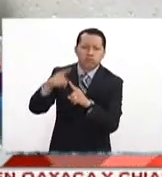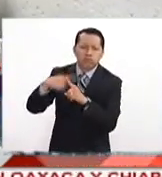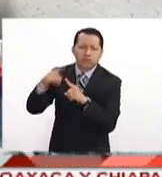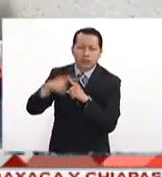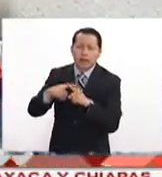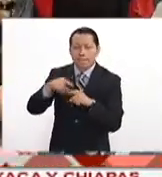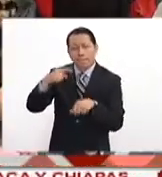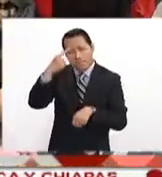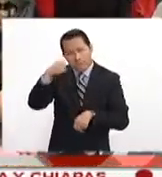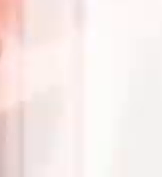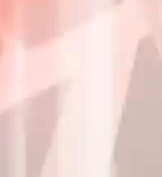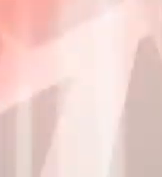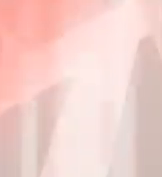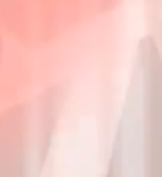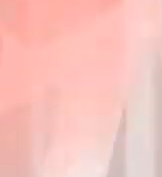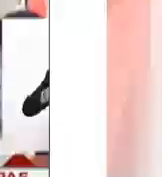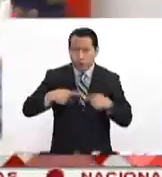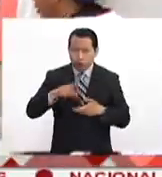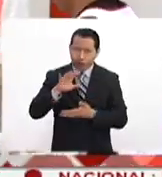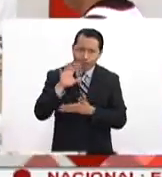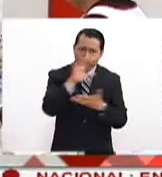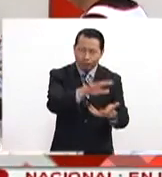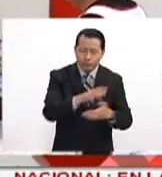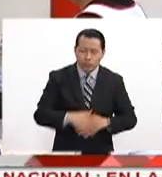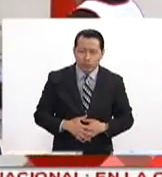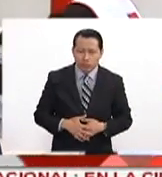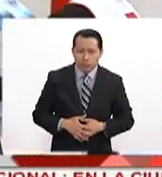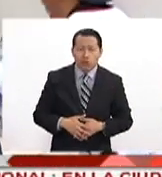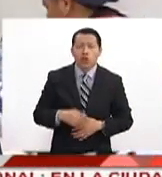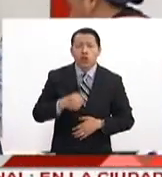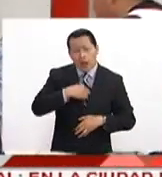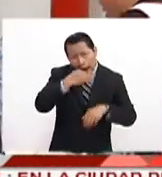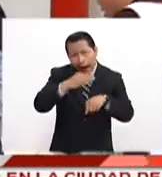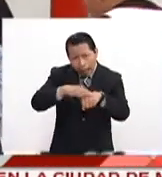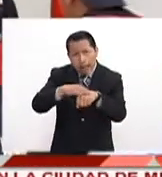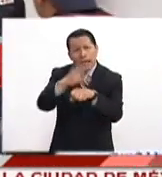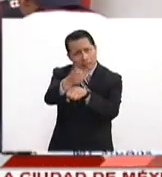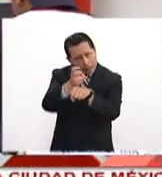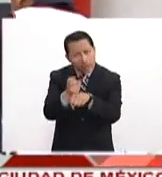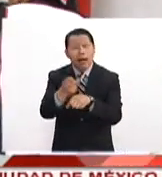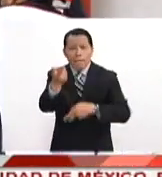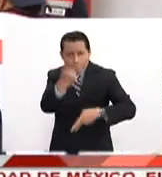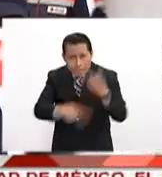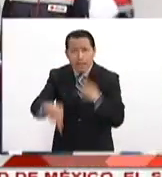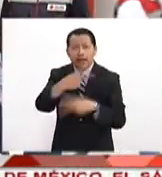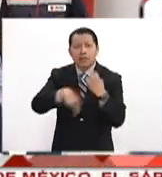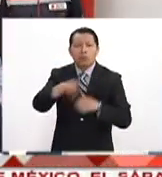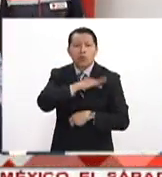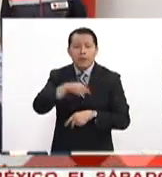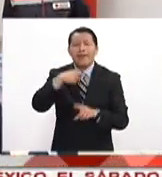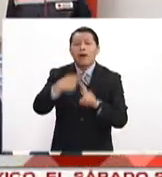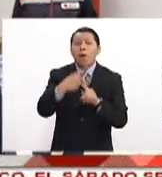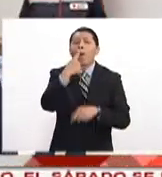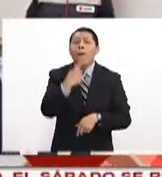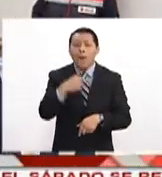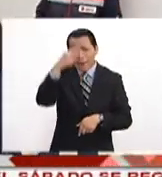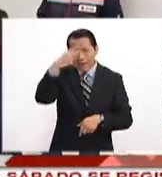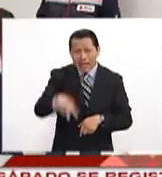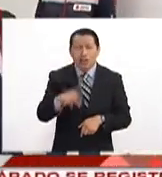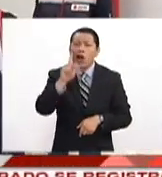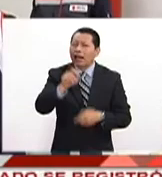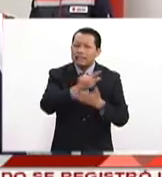más afectados. Pues yo los invito a que vengan, que apoyen, que estén tranquilos porque Cruz Roja Mexicana